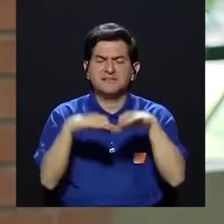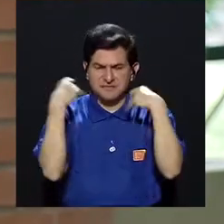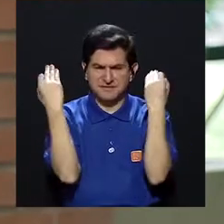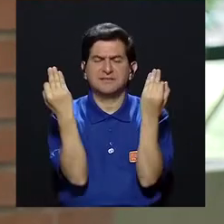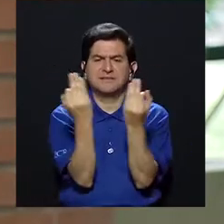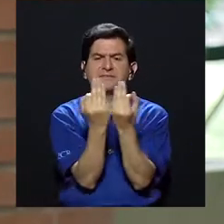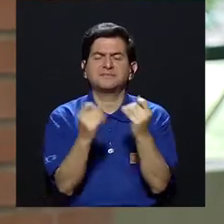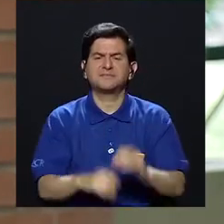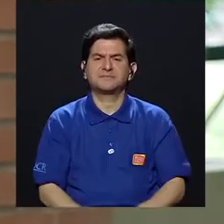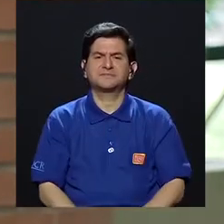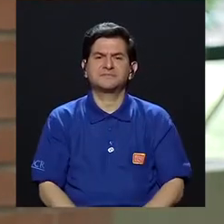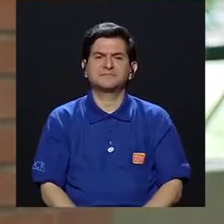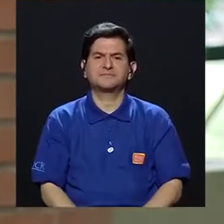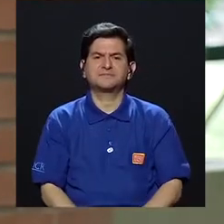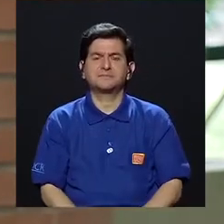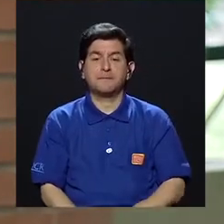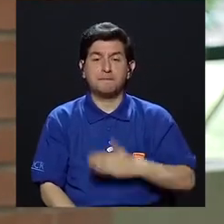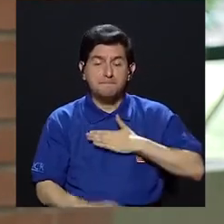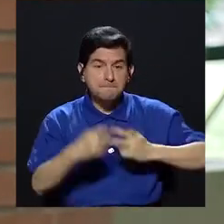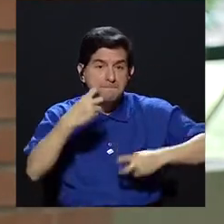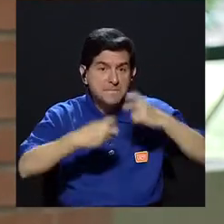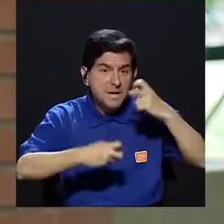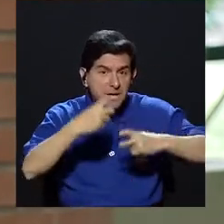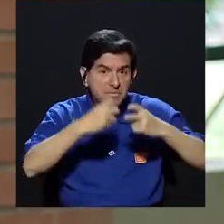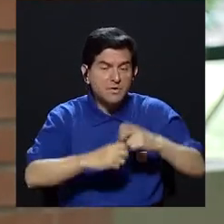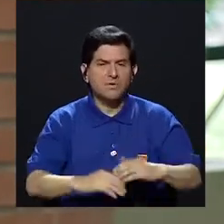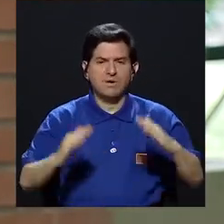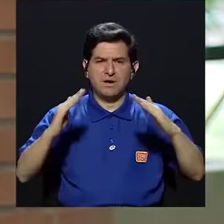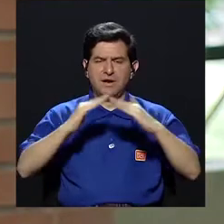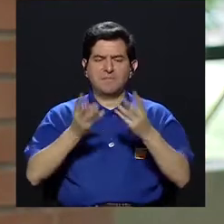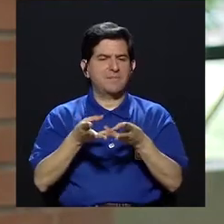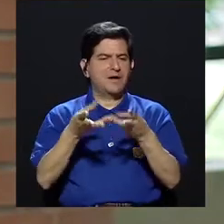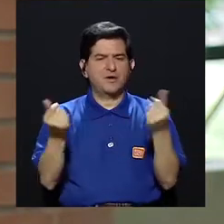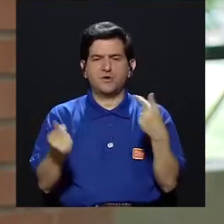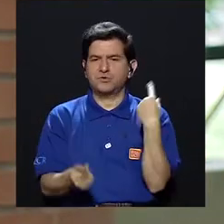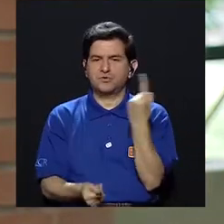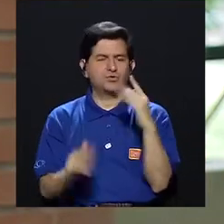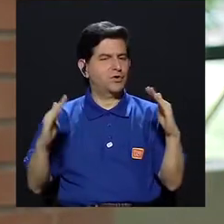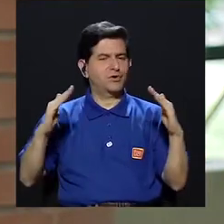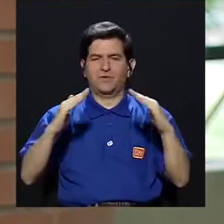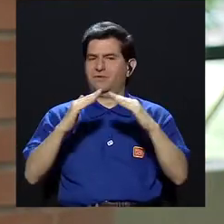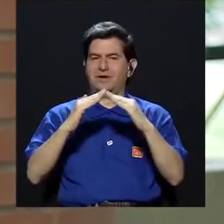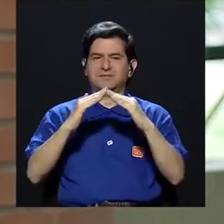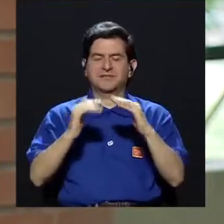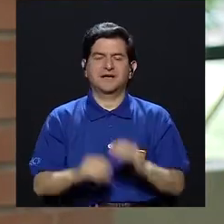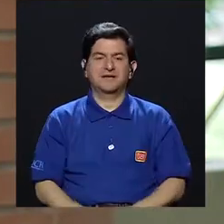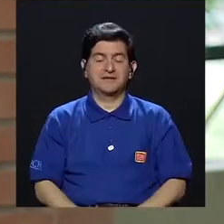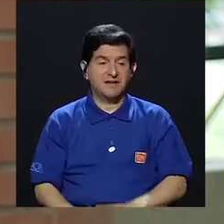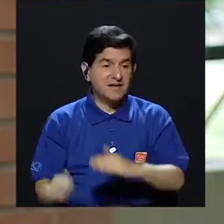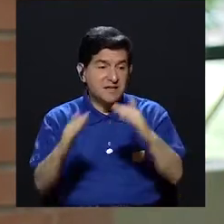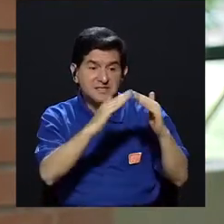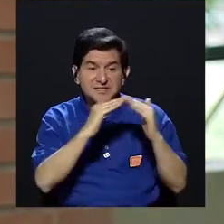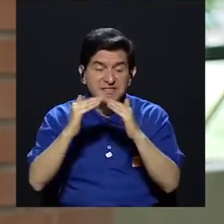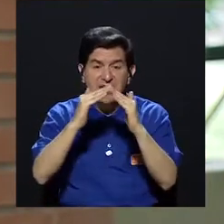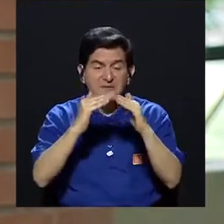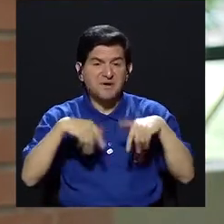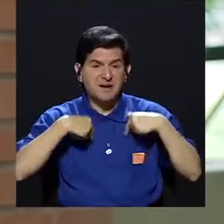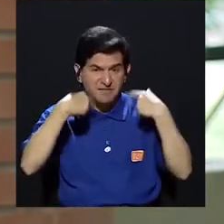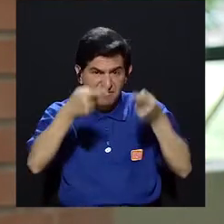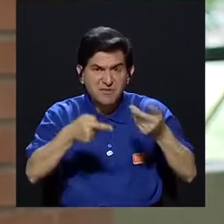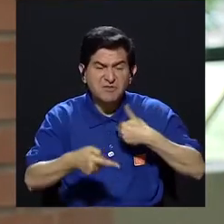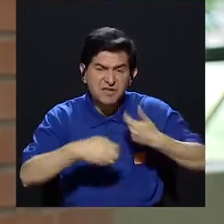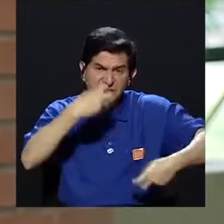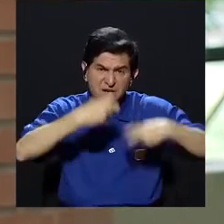las familias, mi problema de hábitat no se resuelve solo con la casa, porque si al barrio que llego